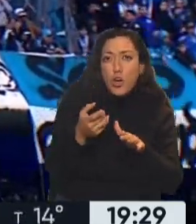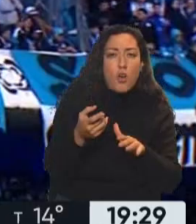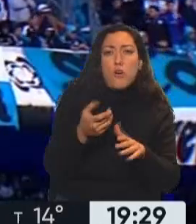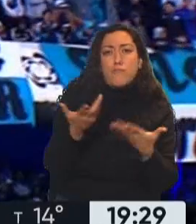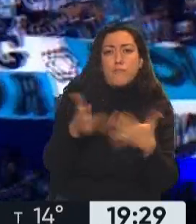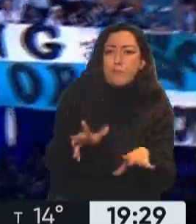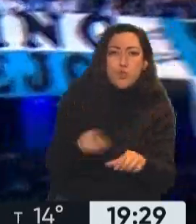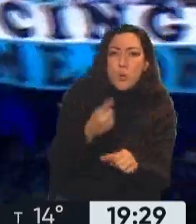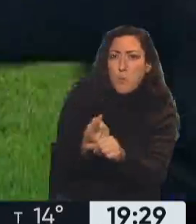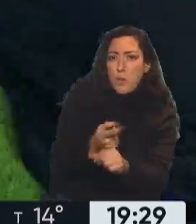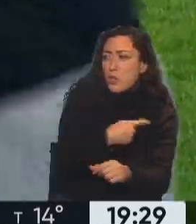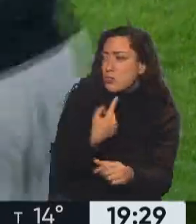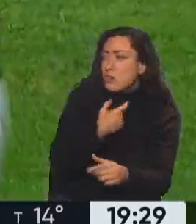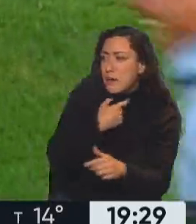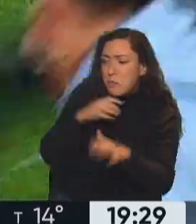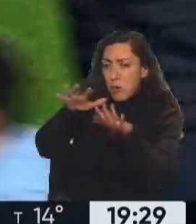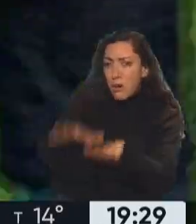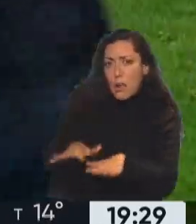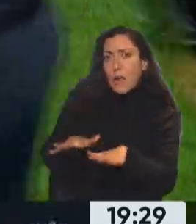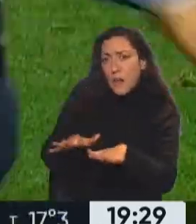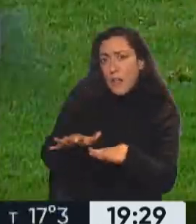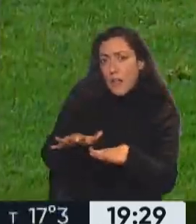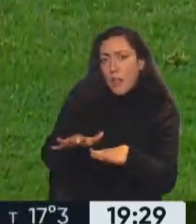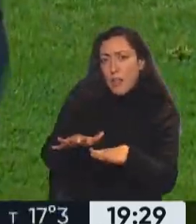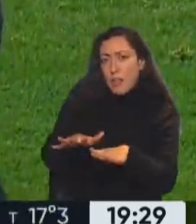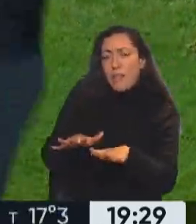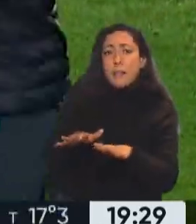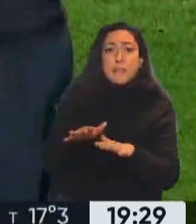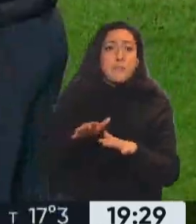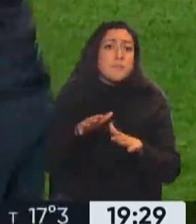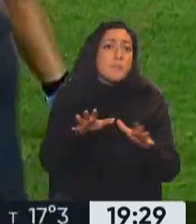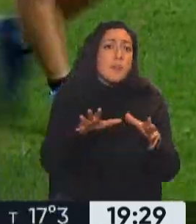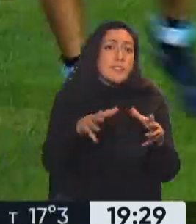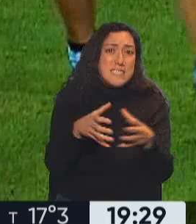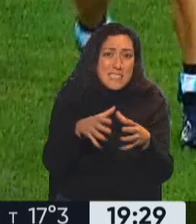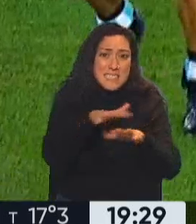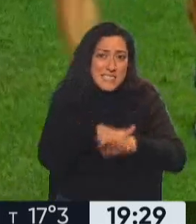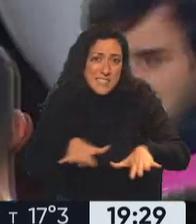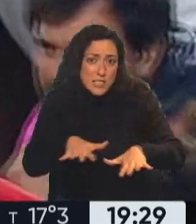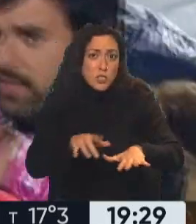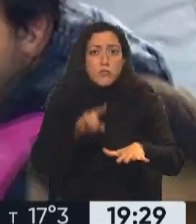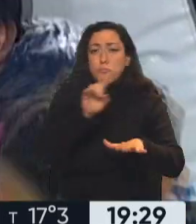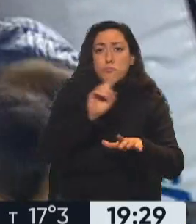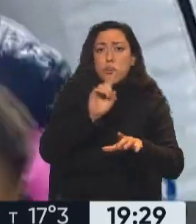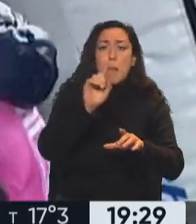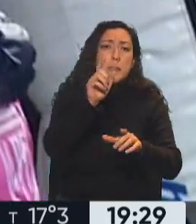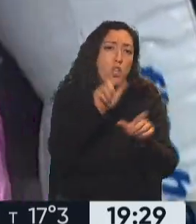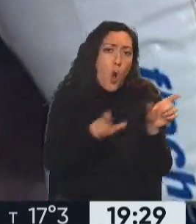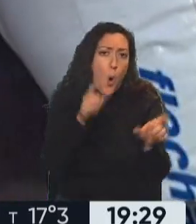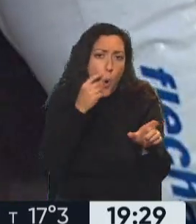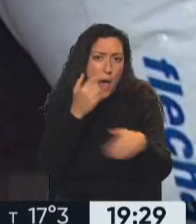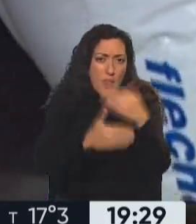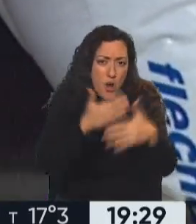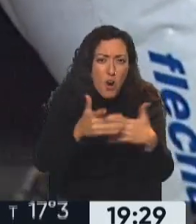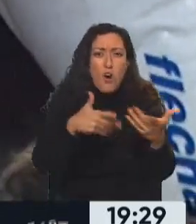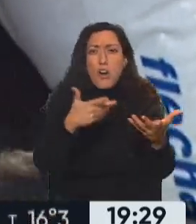porque te bancamos, el plantel te banca. No solo los chicos, sino también nosotros. Inclusive, algunos de los jugadores